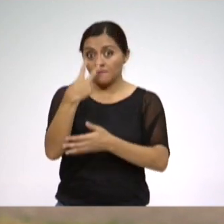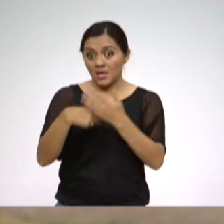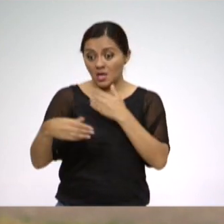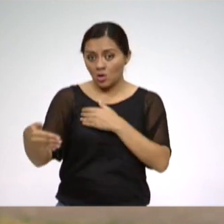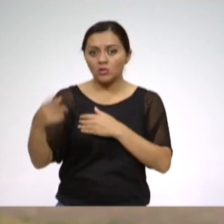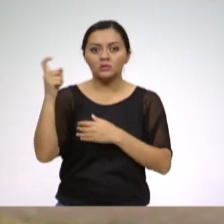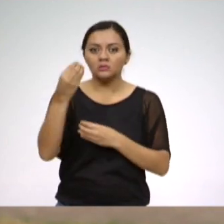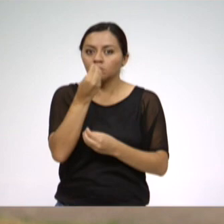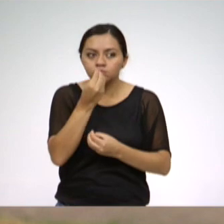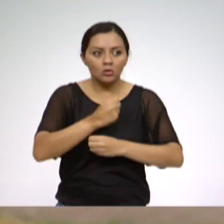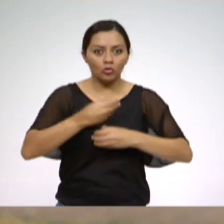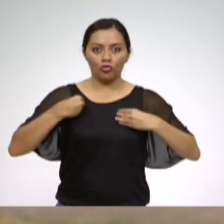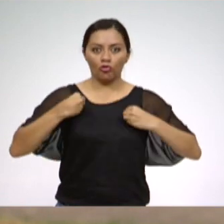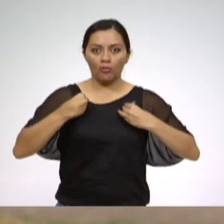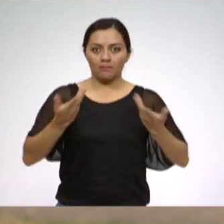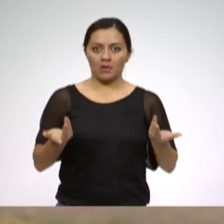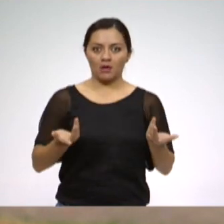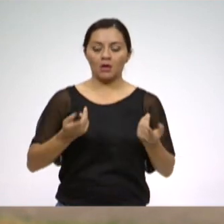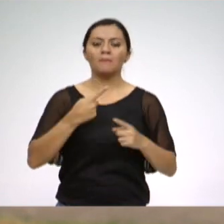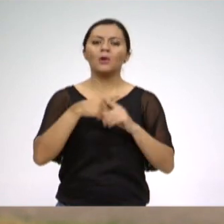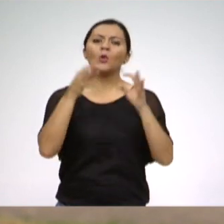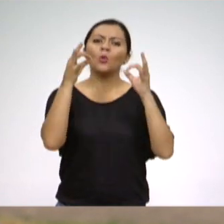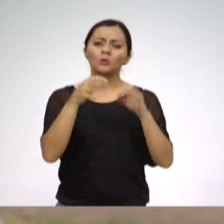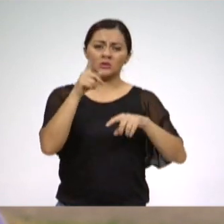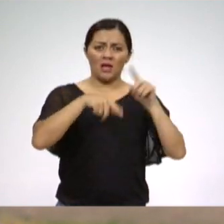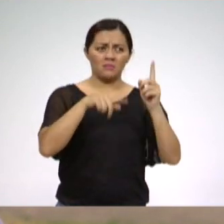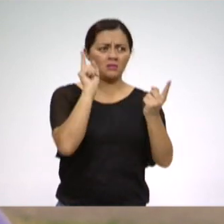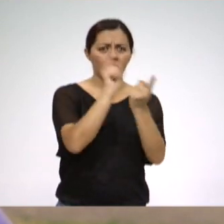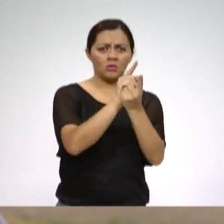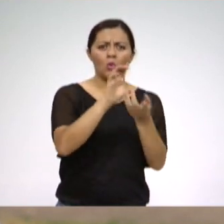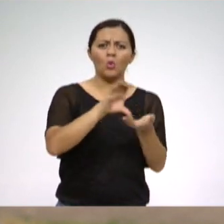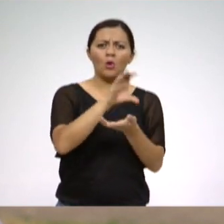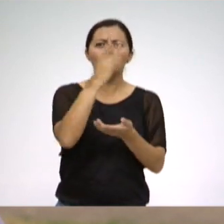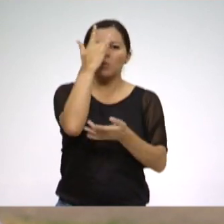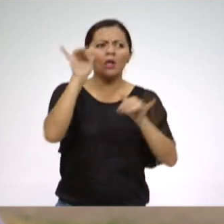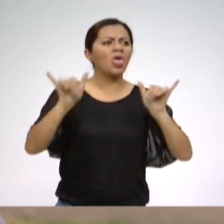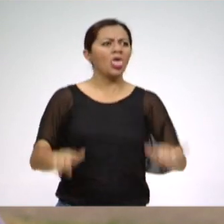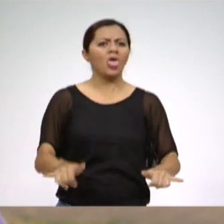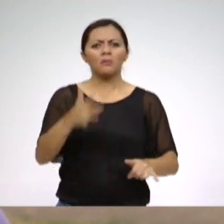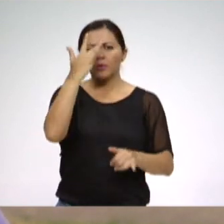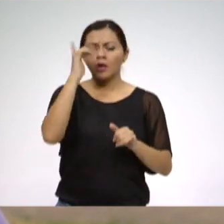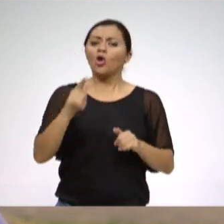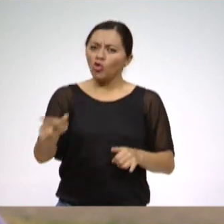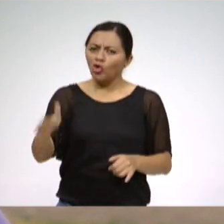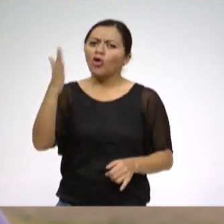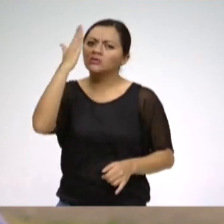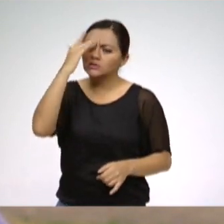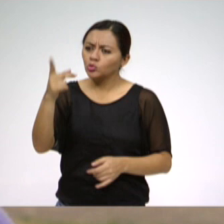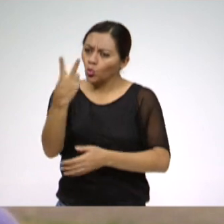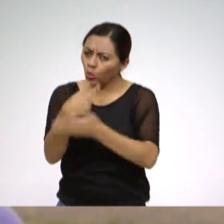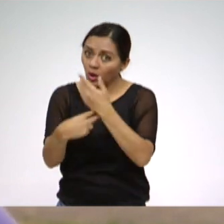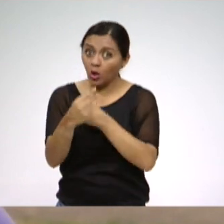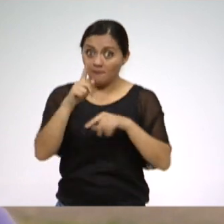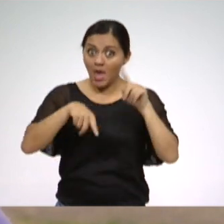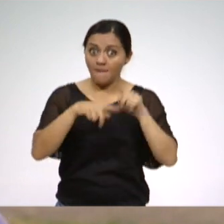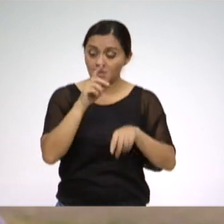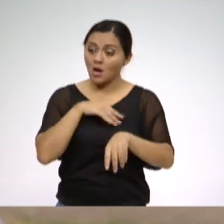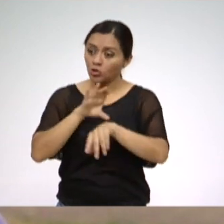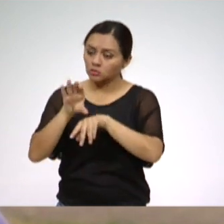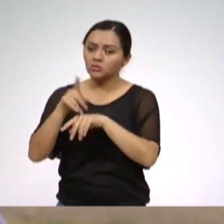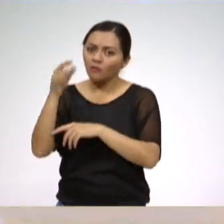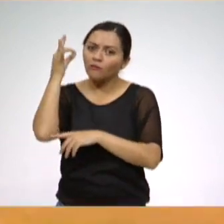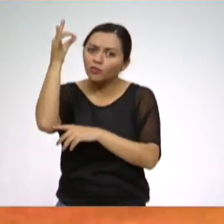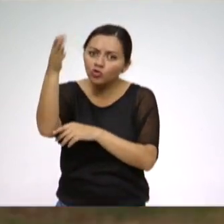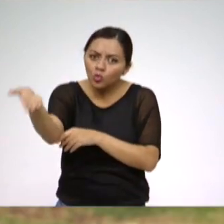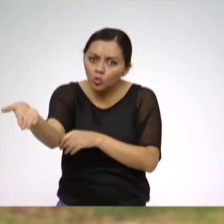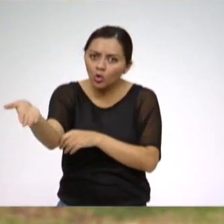amiga en el colegio y me dijo, no, o sea, ¿por qué estancarte ahí? O sea, sé que tu hijo es tu hijo, pero por él hay que buscar un futuro